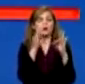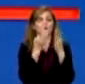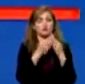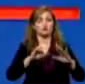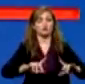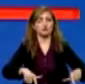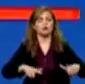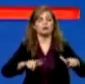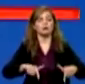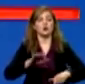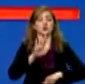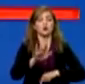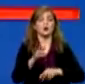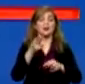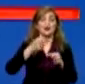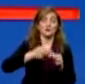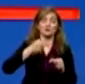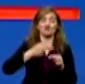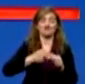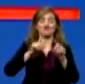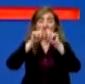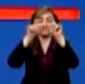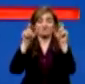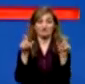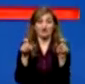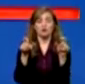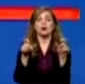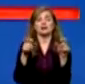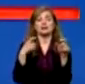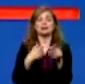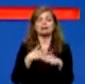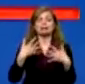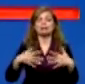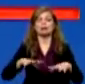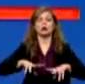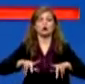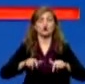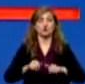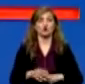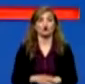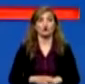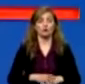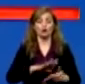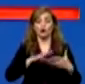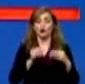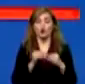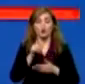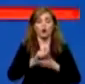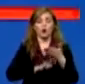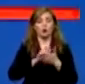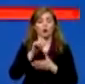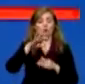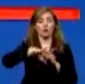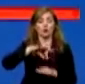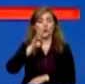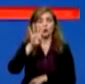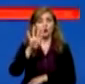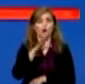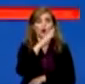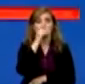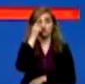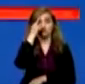Lenín Moreno por su supuesta participación en empresas offshore. La resolución se aprobó con 74 votos, sin los de los